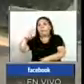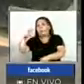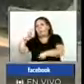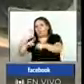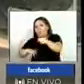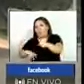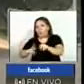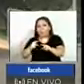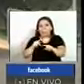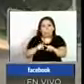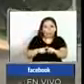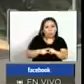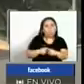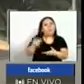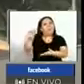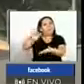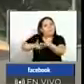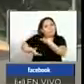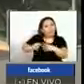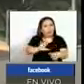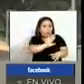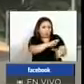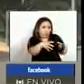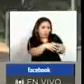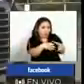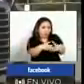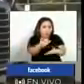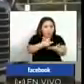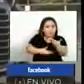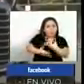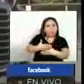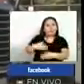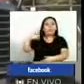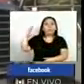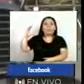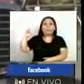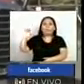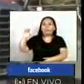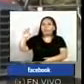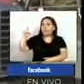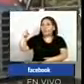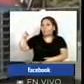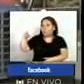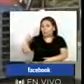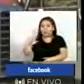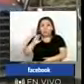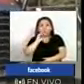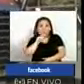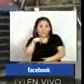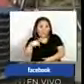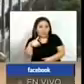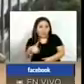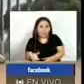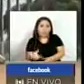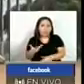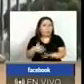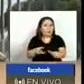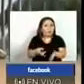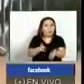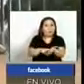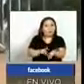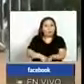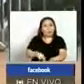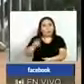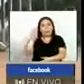Para la cooperación de exportadores del Salvador Coexpo, el sector cerrará este 2020 con una contratación del